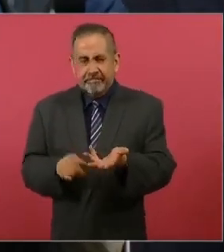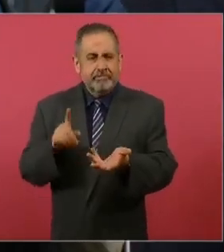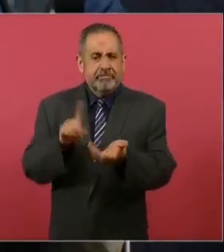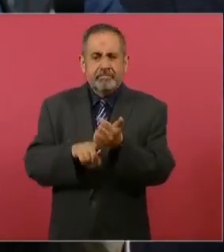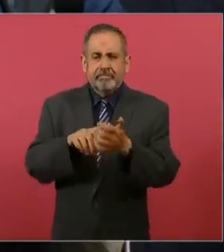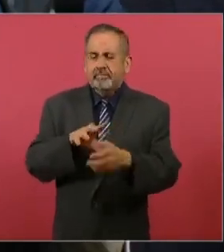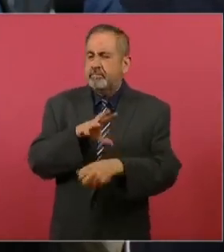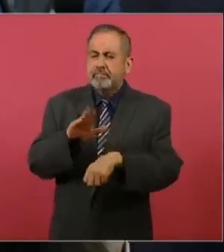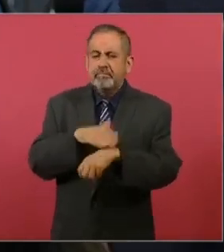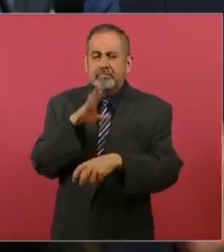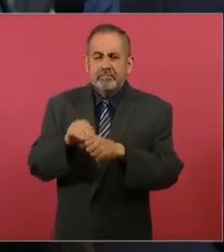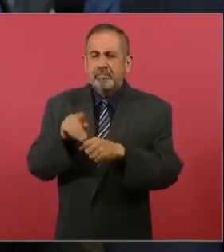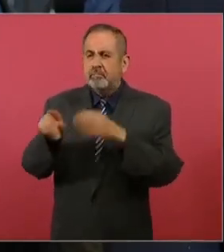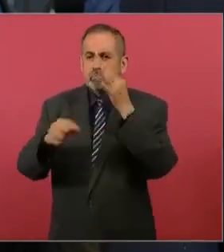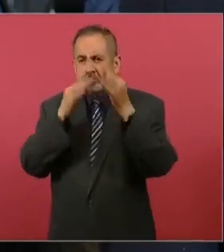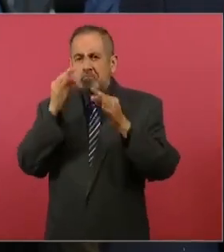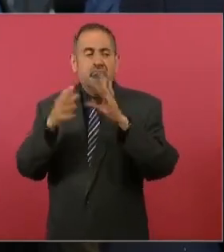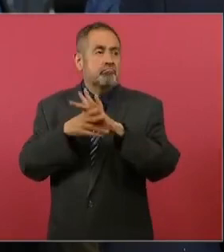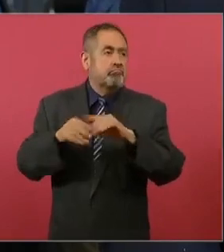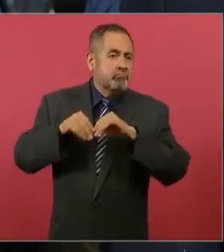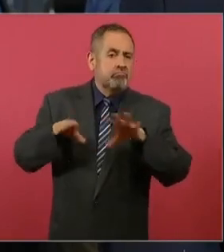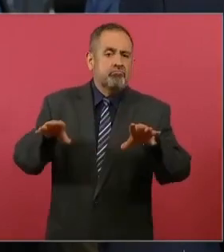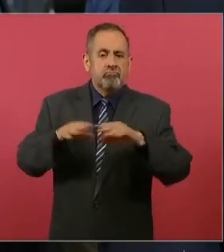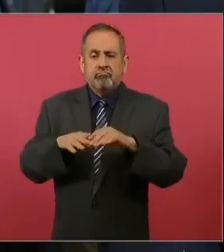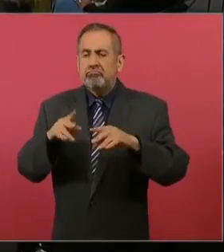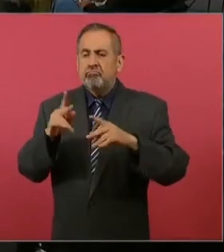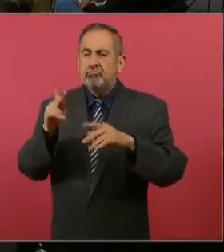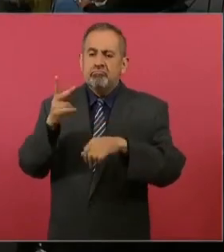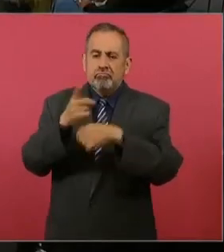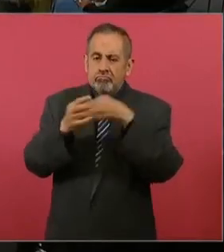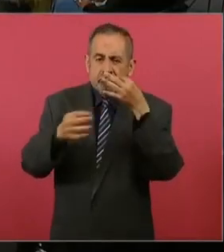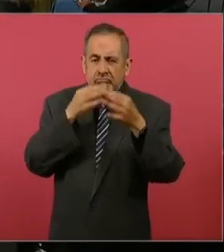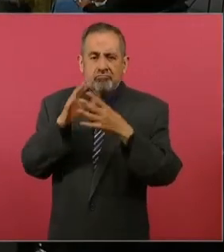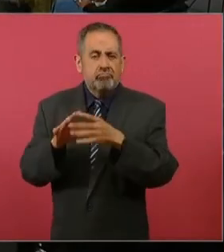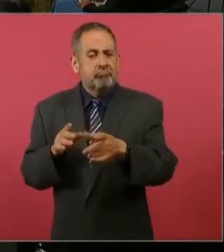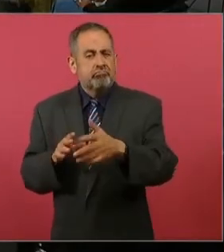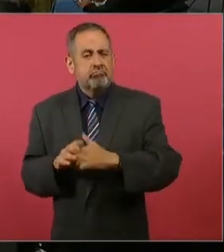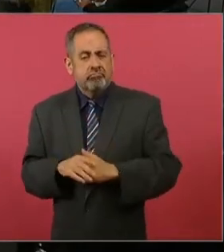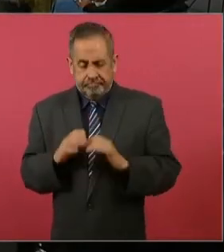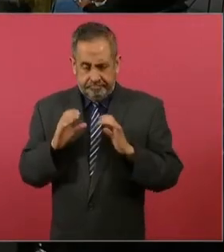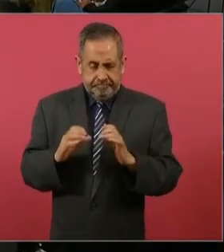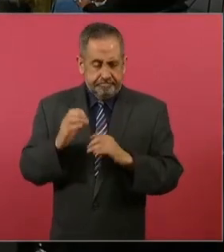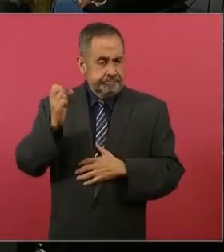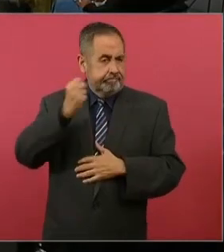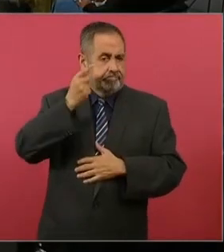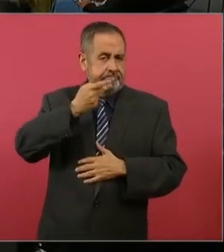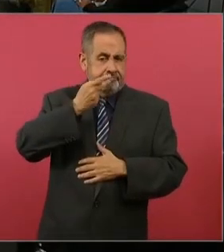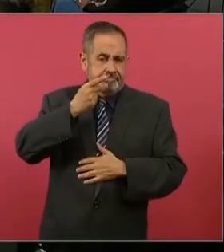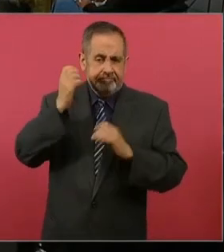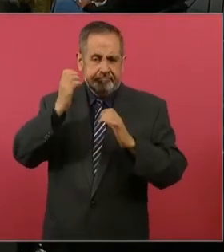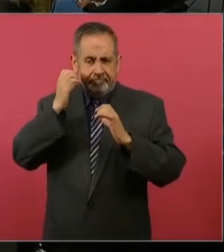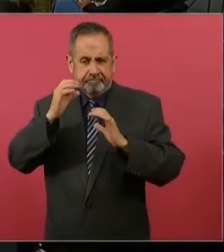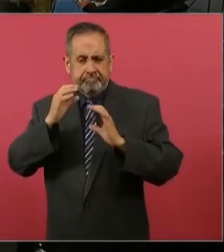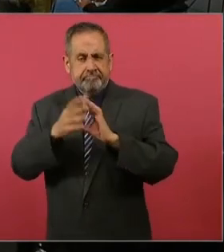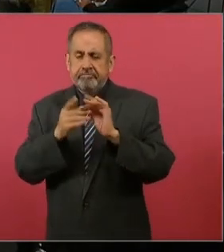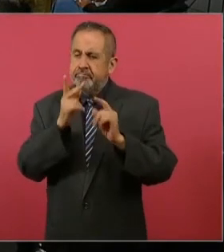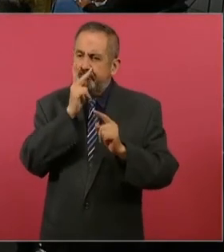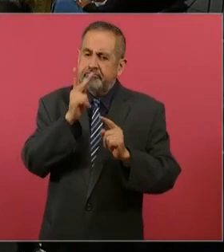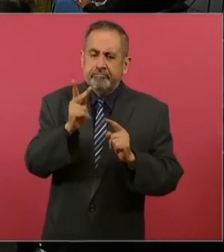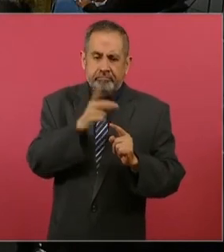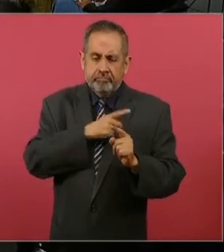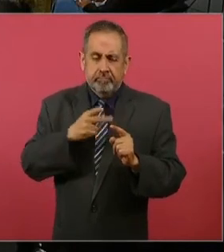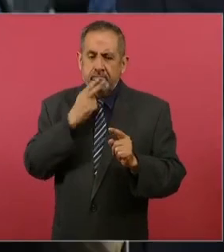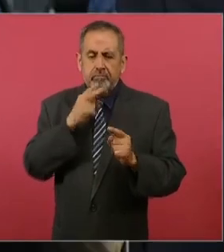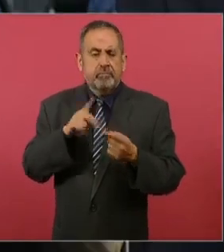con cuestiones de promoción o publicidad? Se habló de cuidar los discursos con algunas palabras que no,